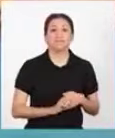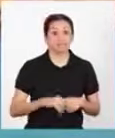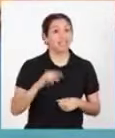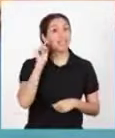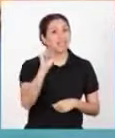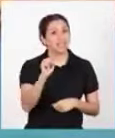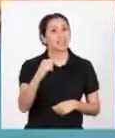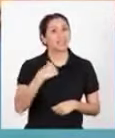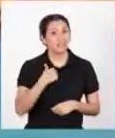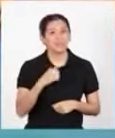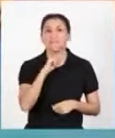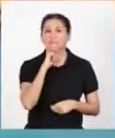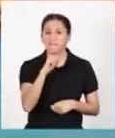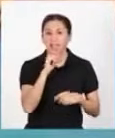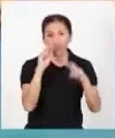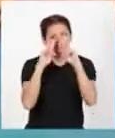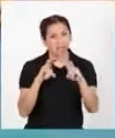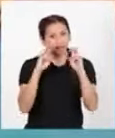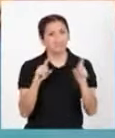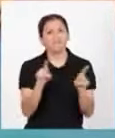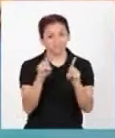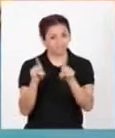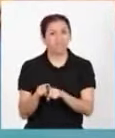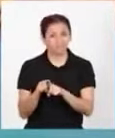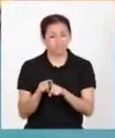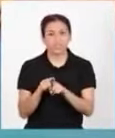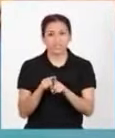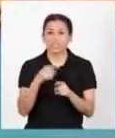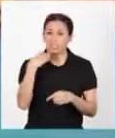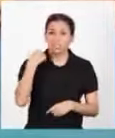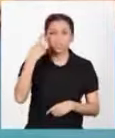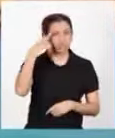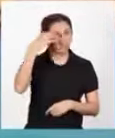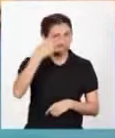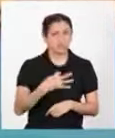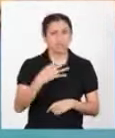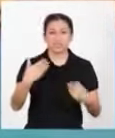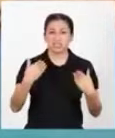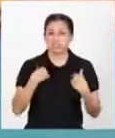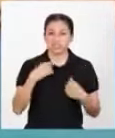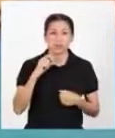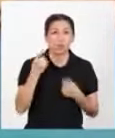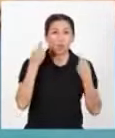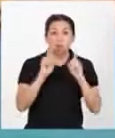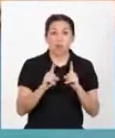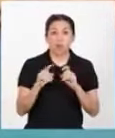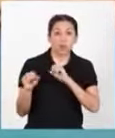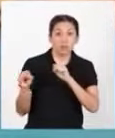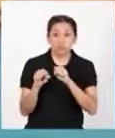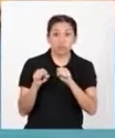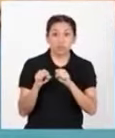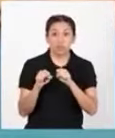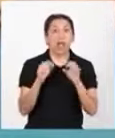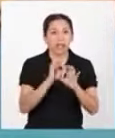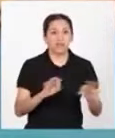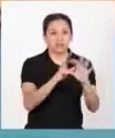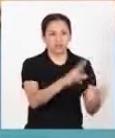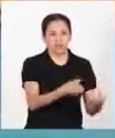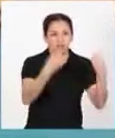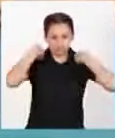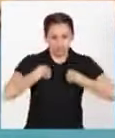Esa es una de las cosas que me falta averiguar también. Sé que debe sostenernos en los primeros